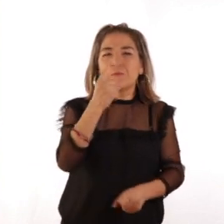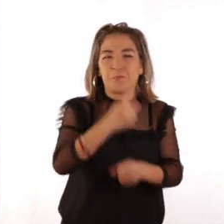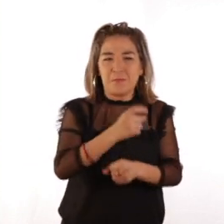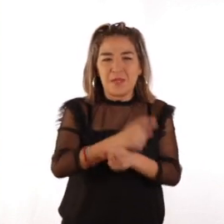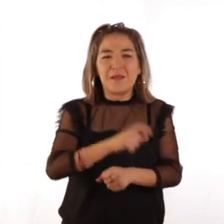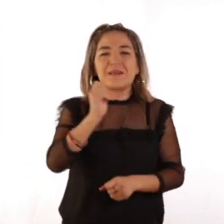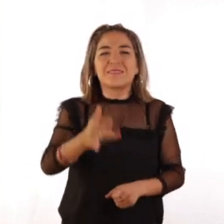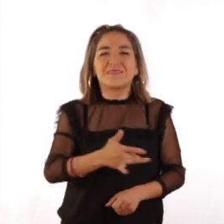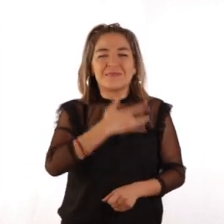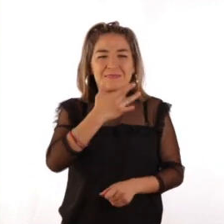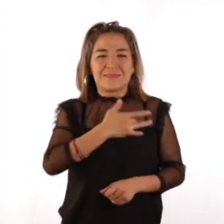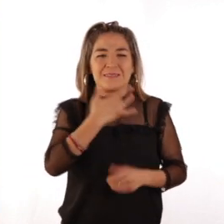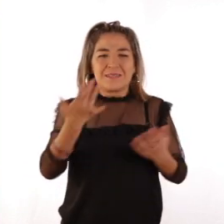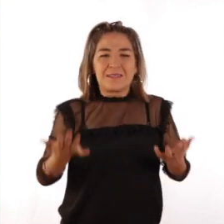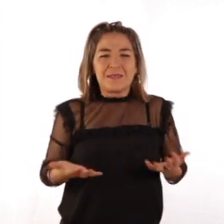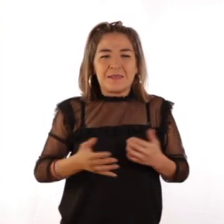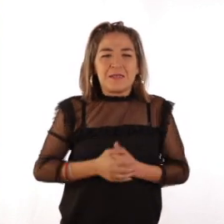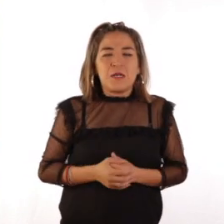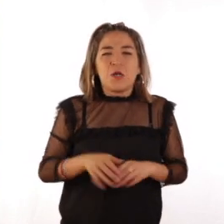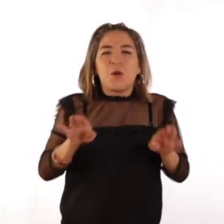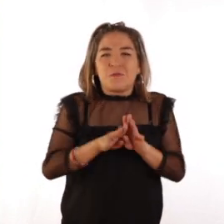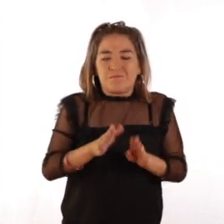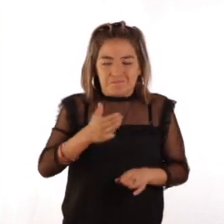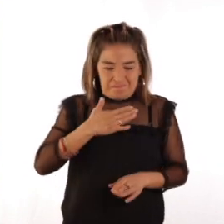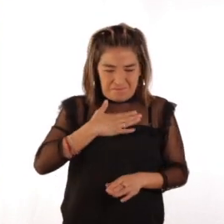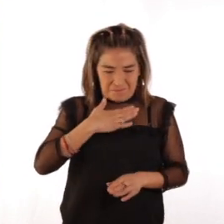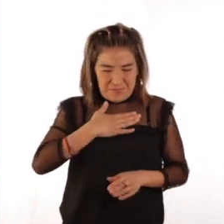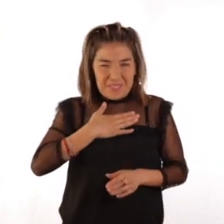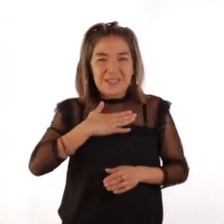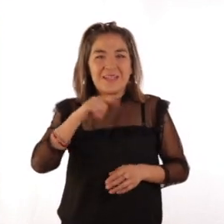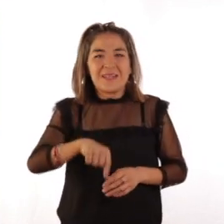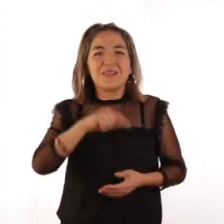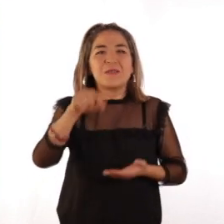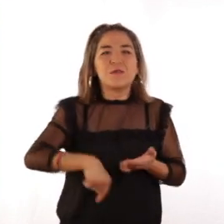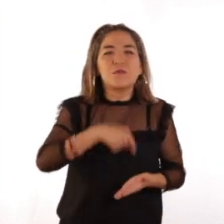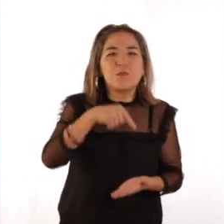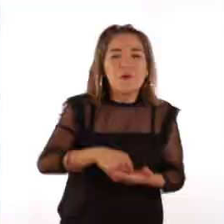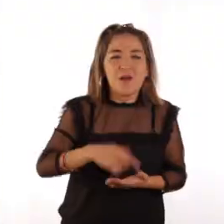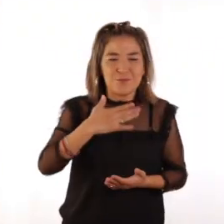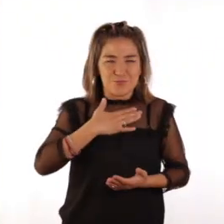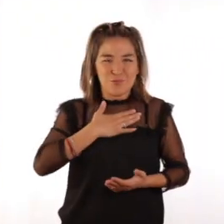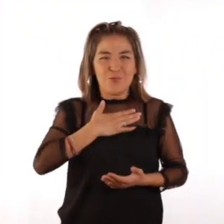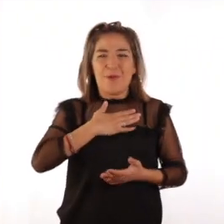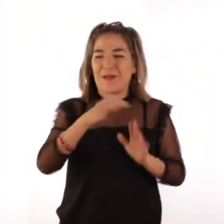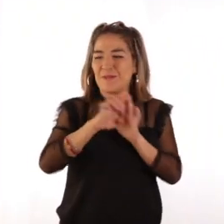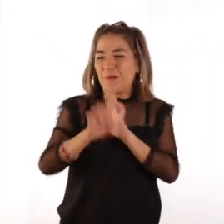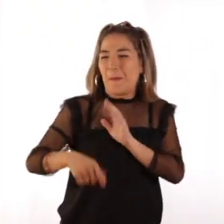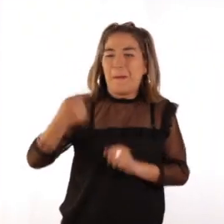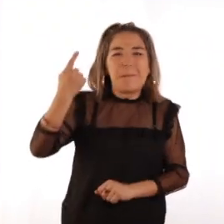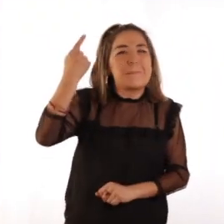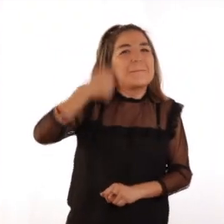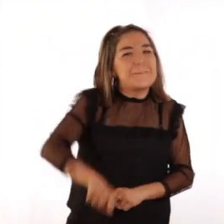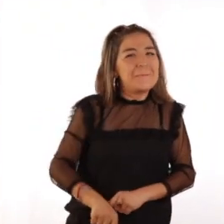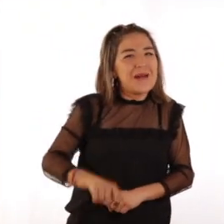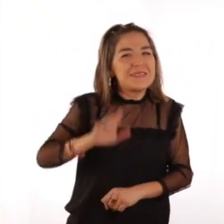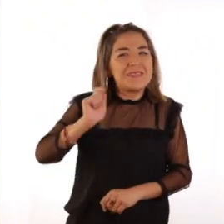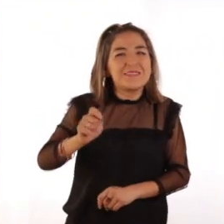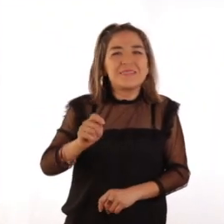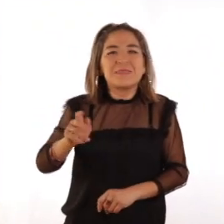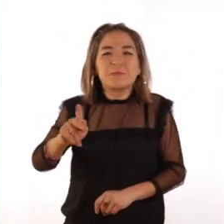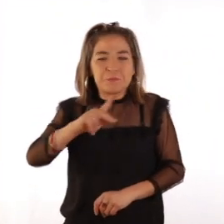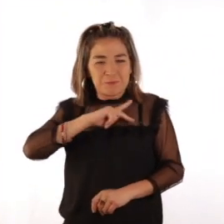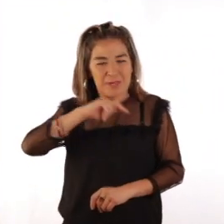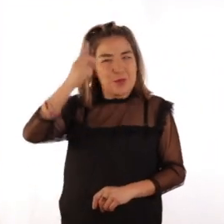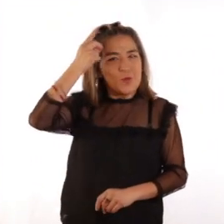En primer lugar, por un sentimiento de pertenencia. de dominio.